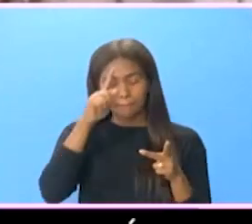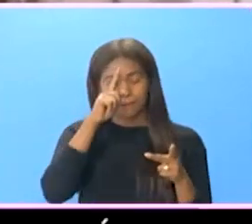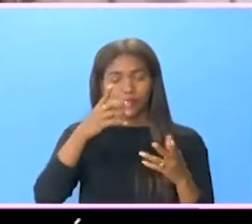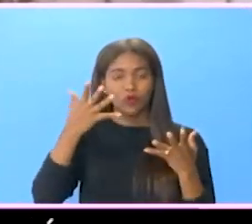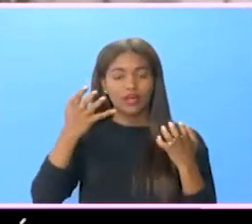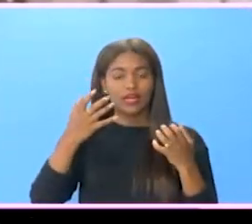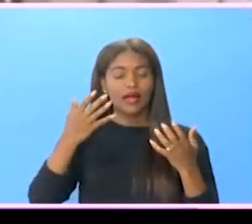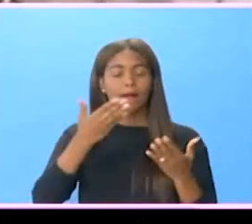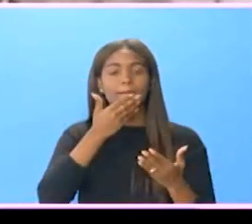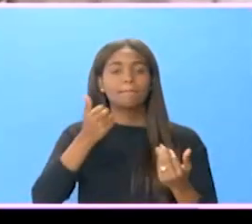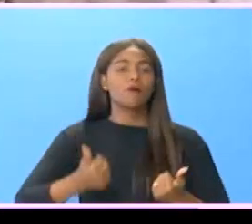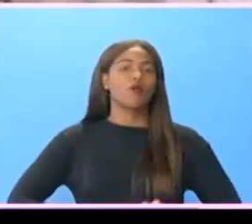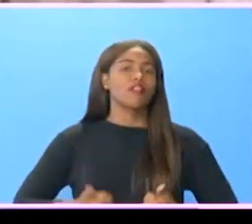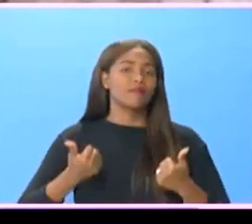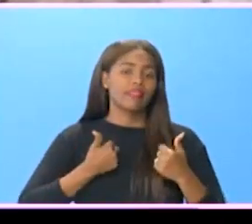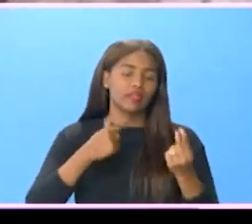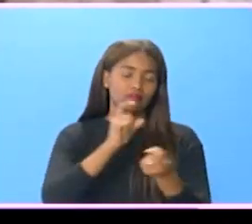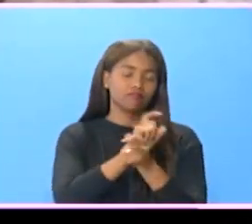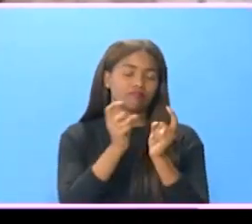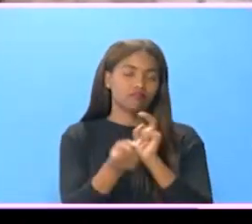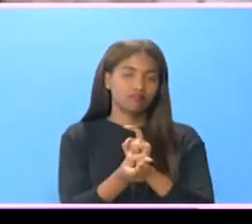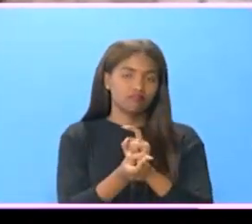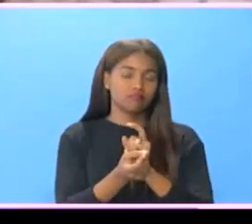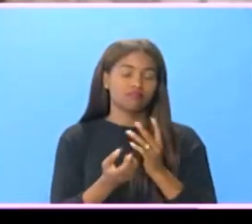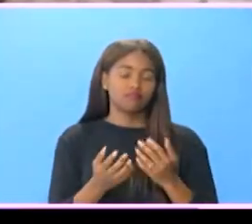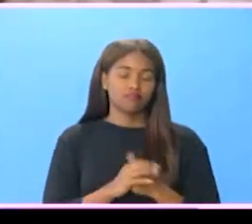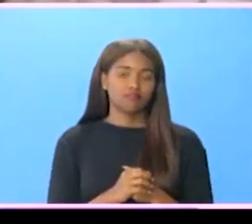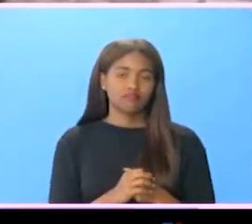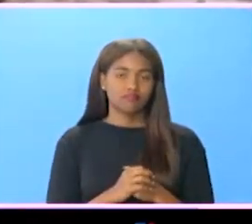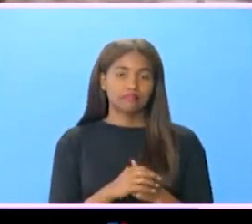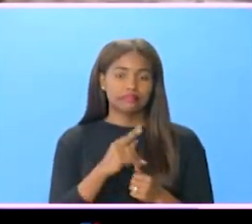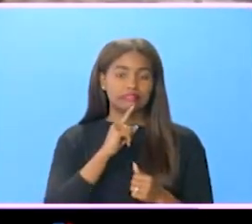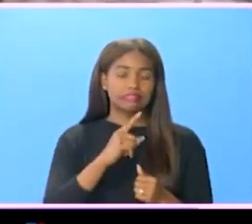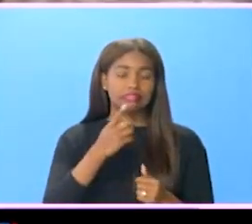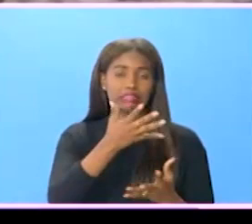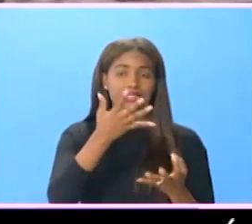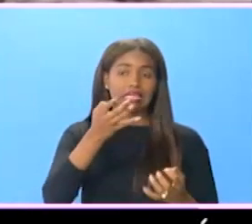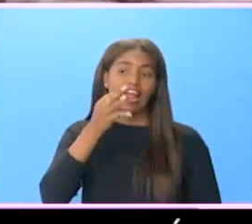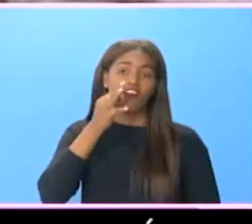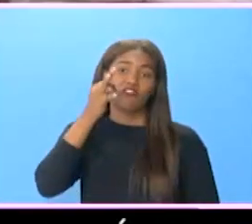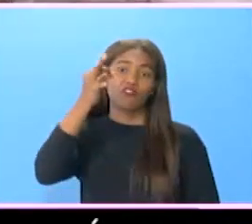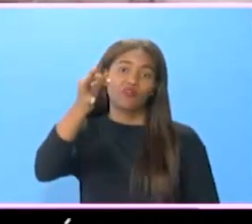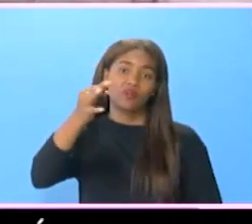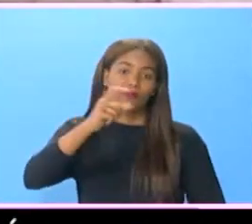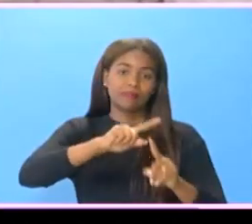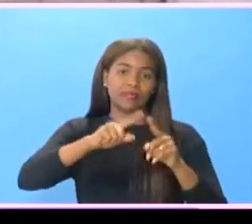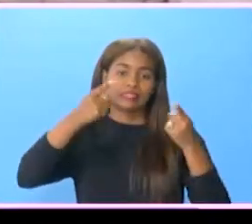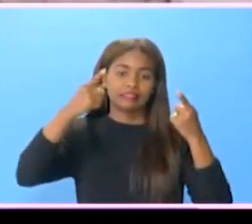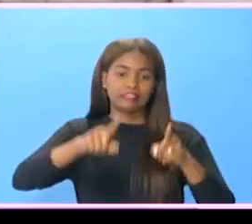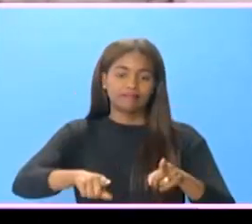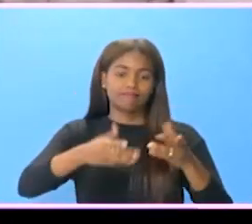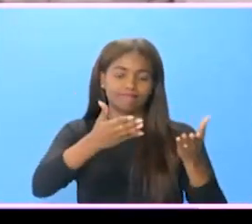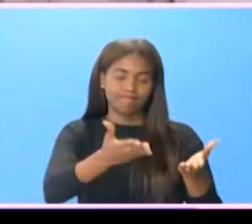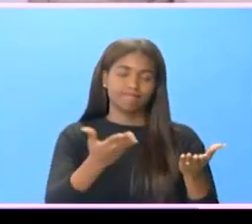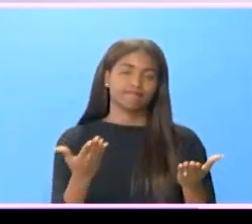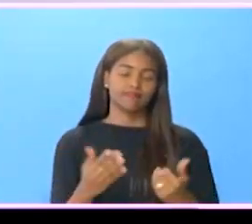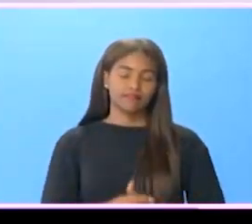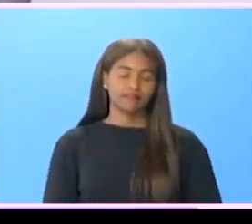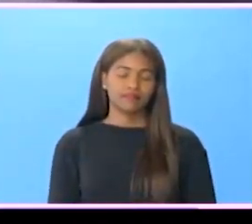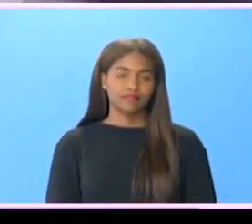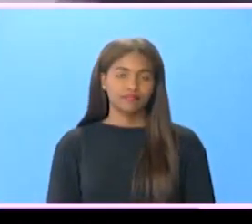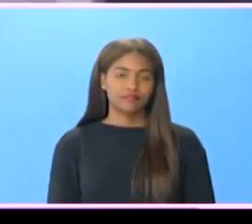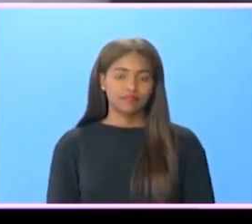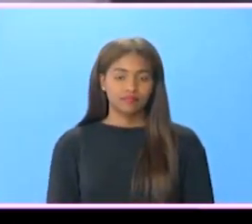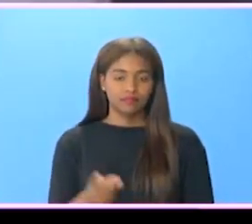por salir adelante, pues. Tal vez ellos pensaron que tienen un futuro, pero al fin, entonces pasó esa tragedia.